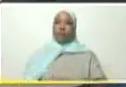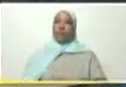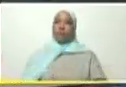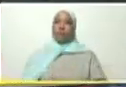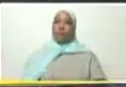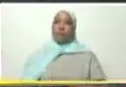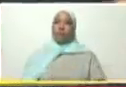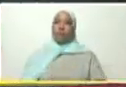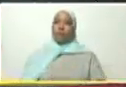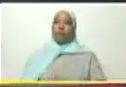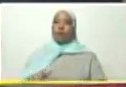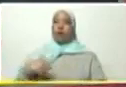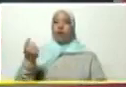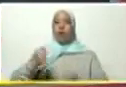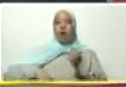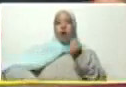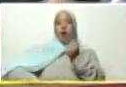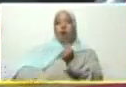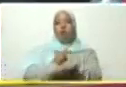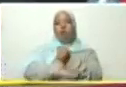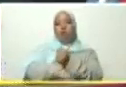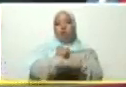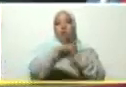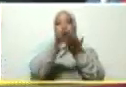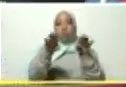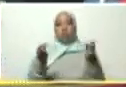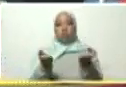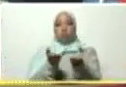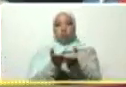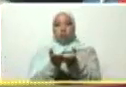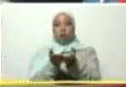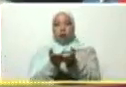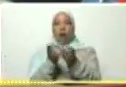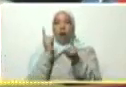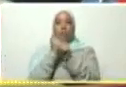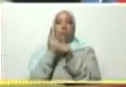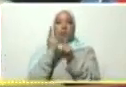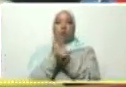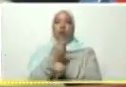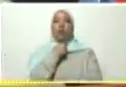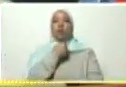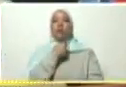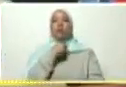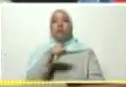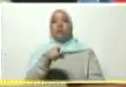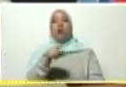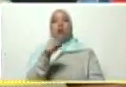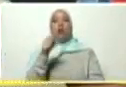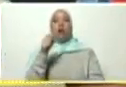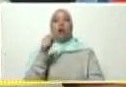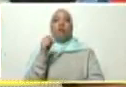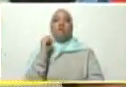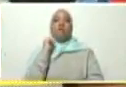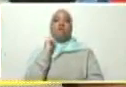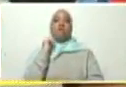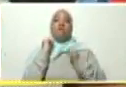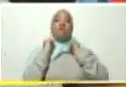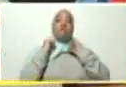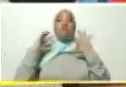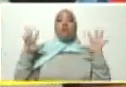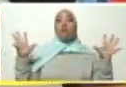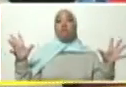ahora que viene el mundial de fútbol pues usted ve equipos favoritos ahí por ejemplo Argentina